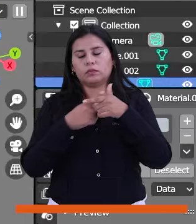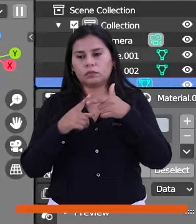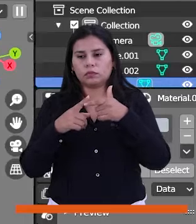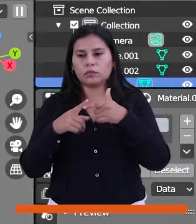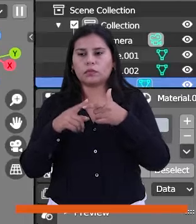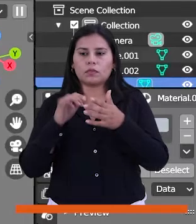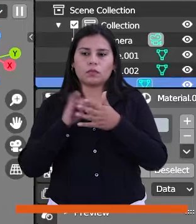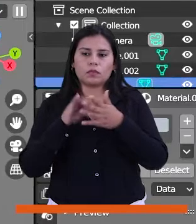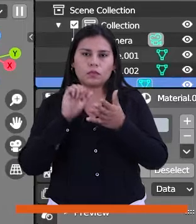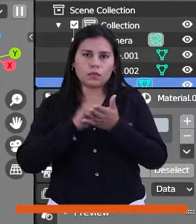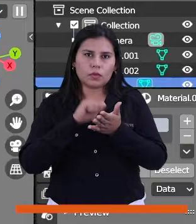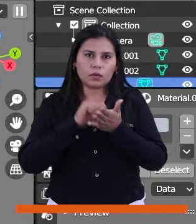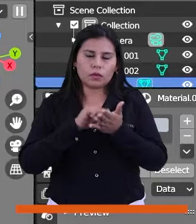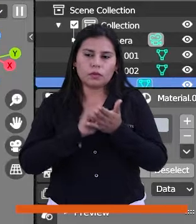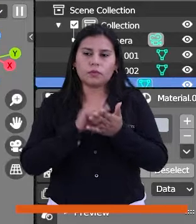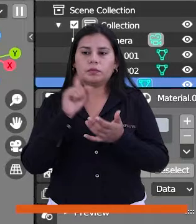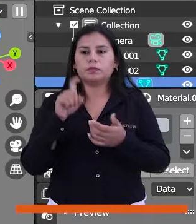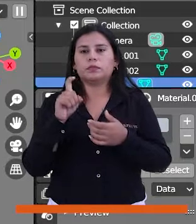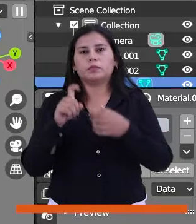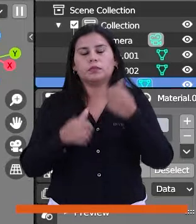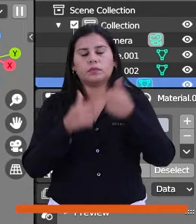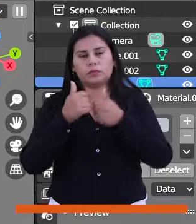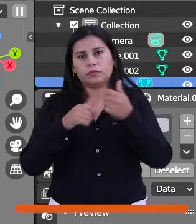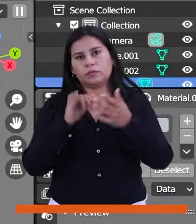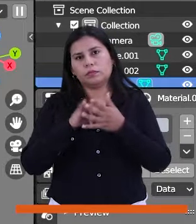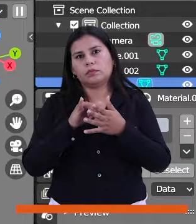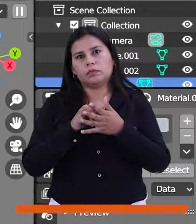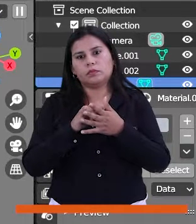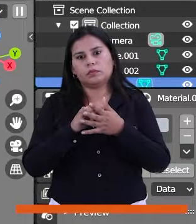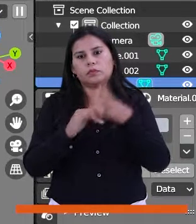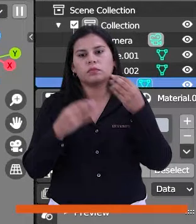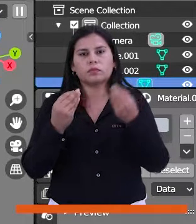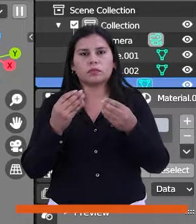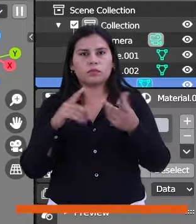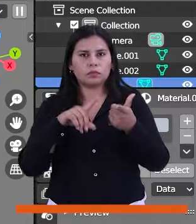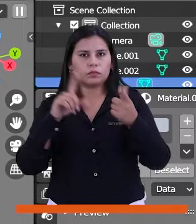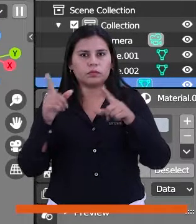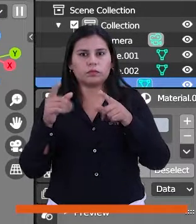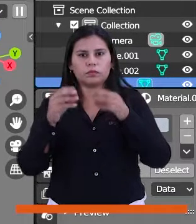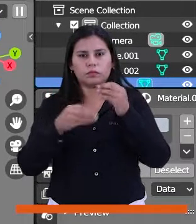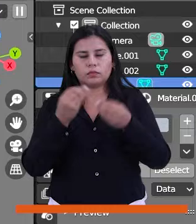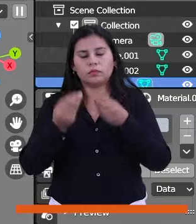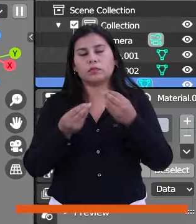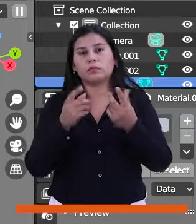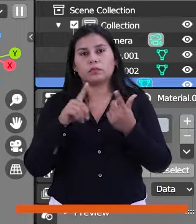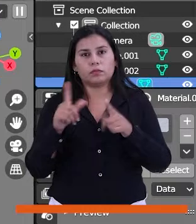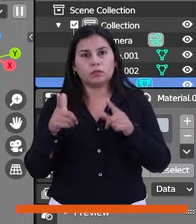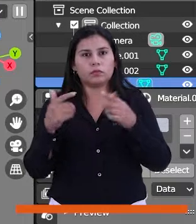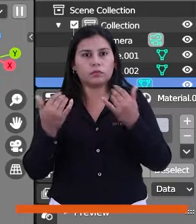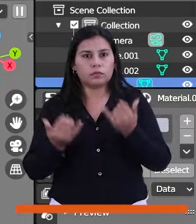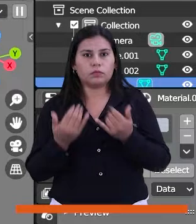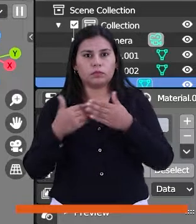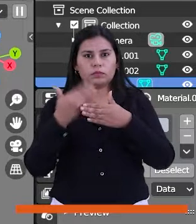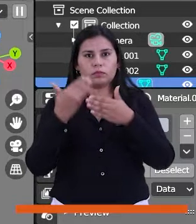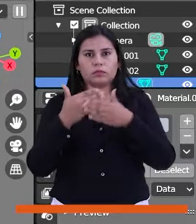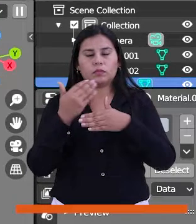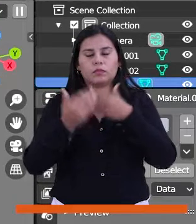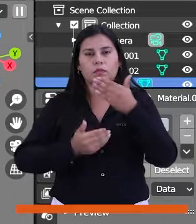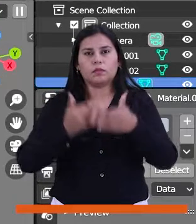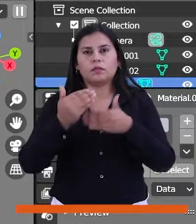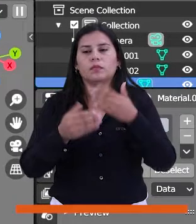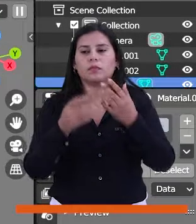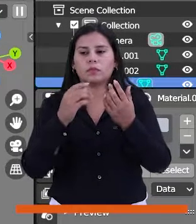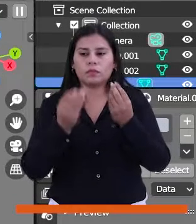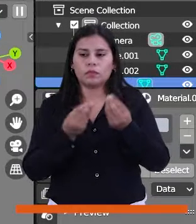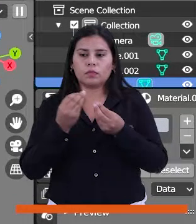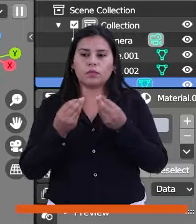textura, ajusto materiales si es necesario y ya estoy listo para renderizar. Empieza otra vez ese proceso